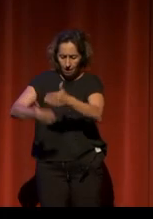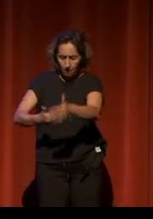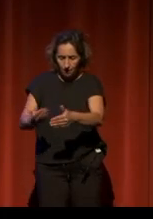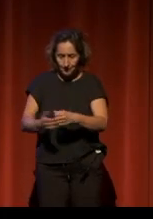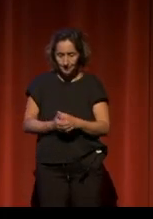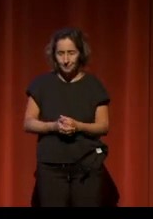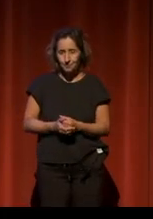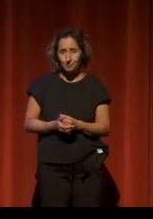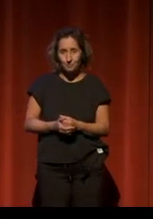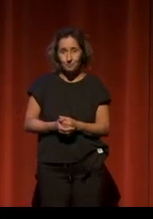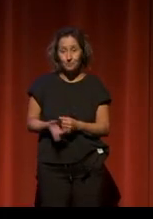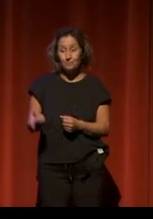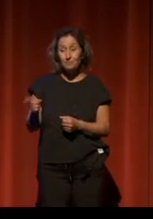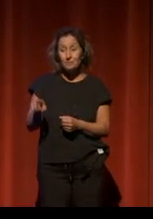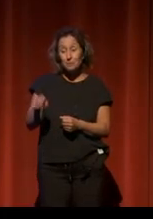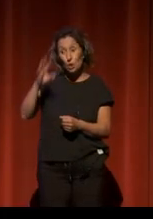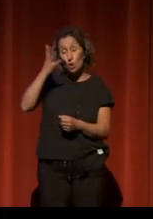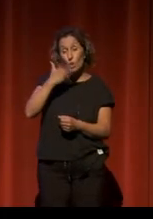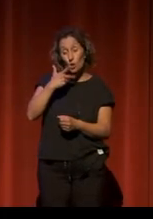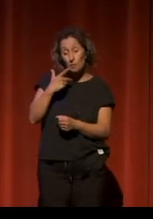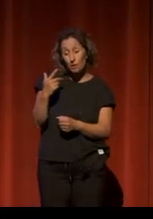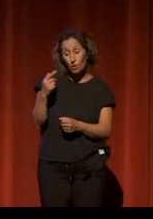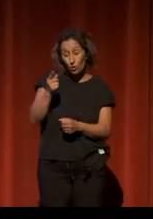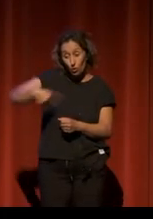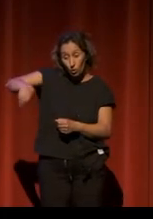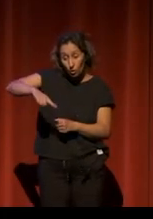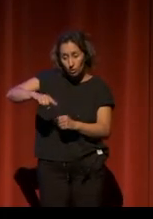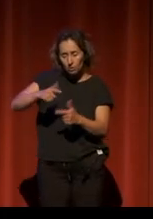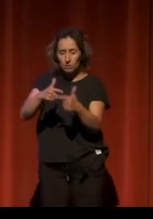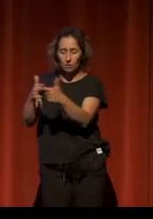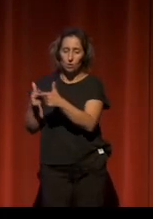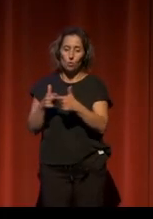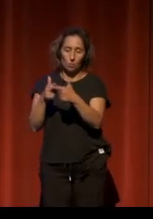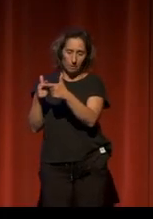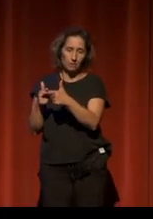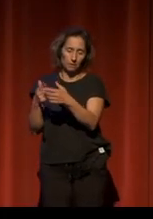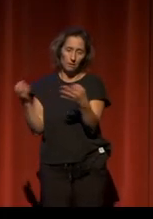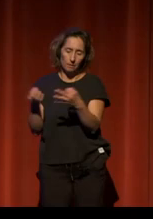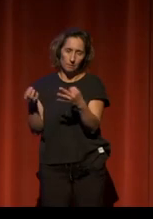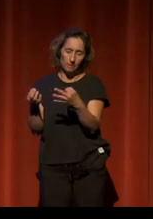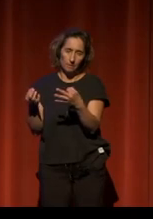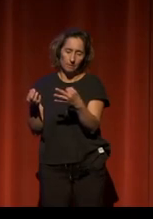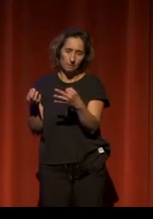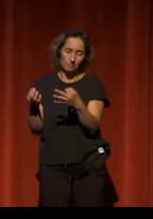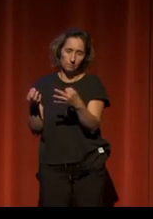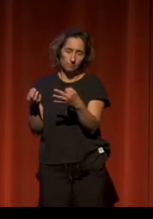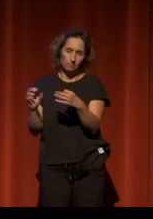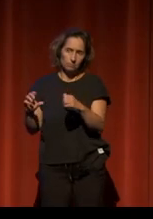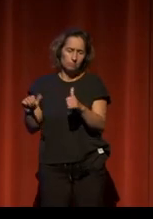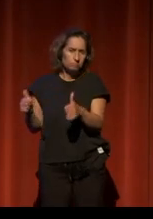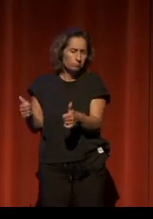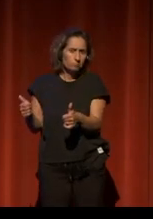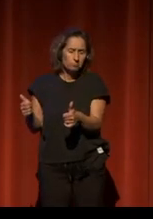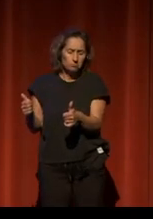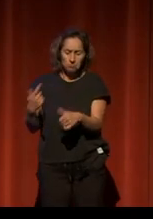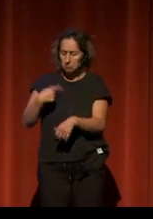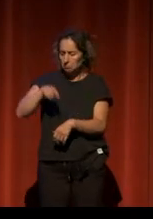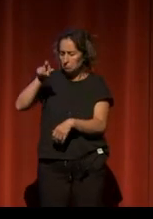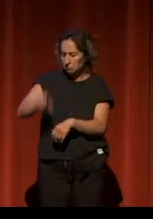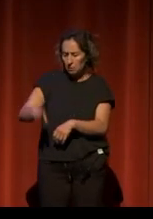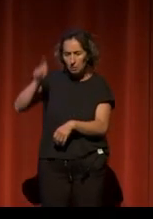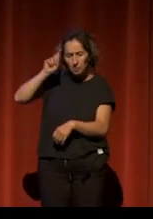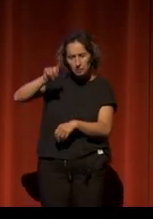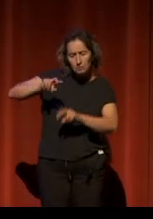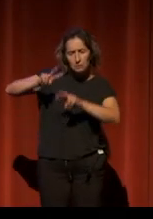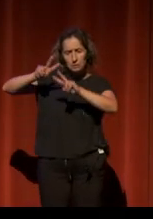que compartan el conocimiento No y necesita además eh De bueno en fin inicialmente son gente que son profesores